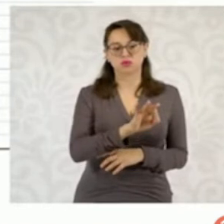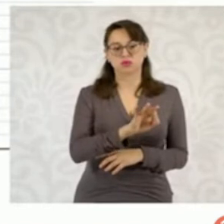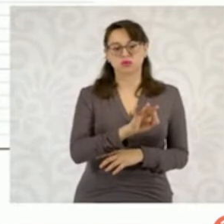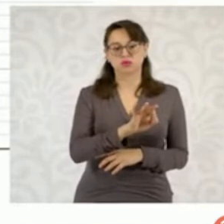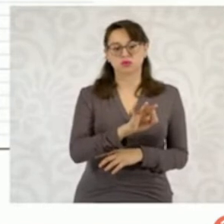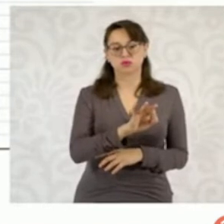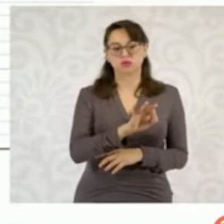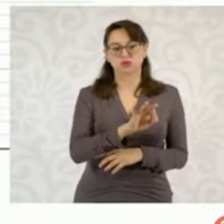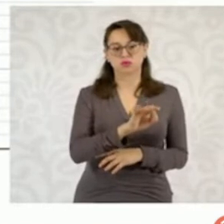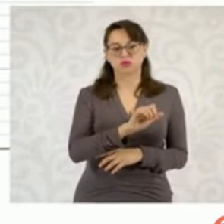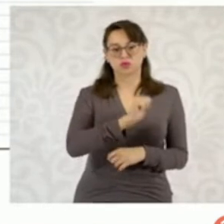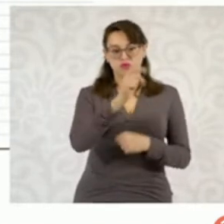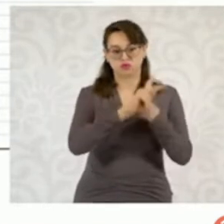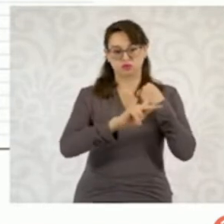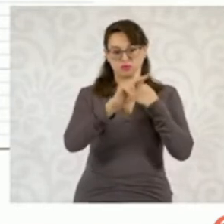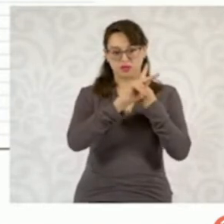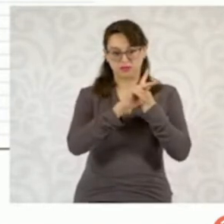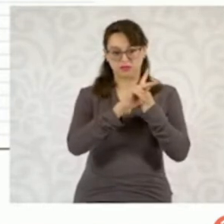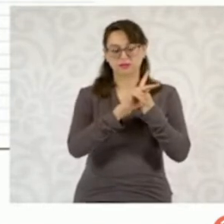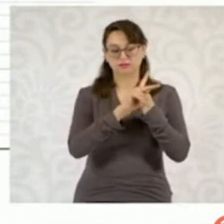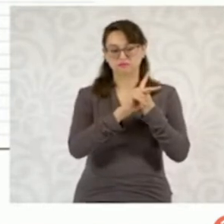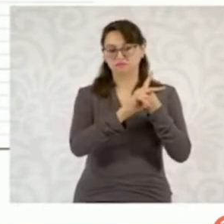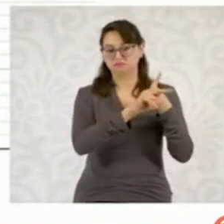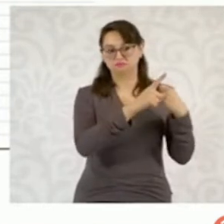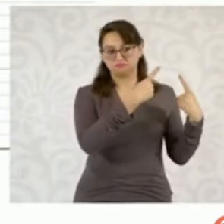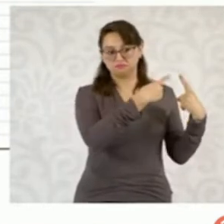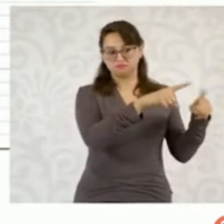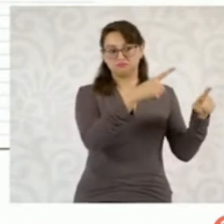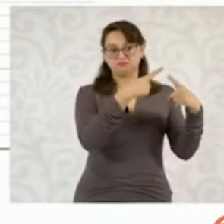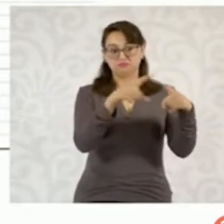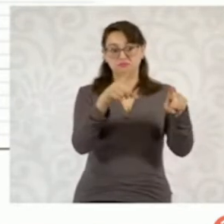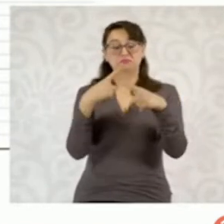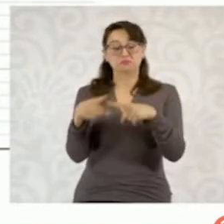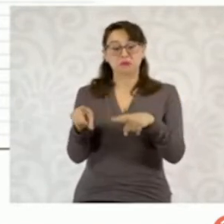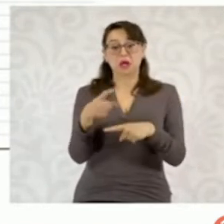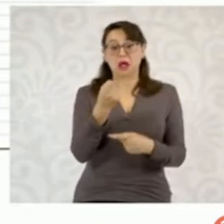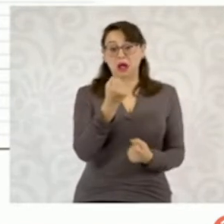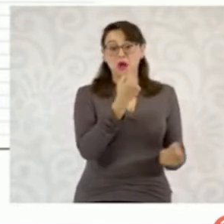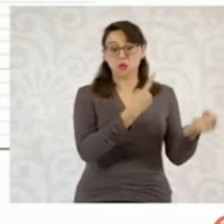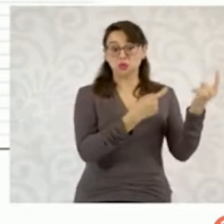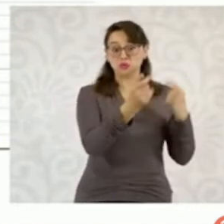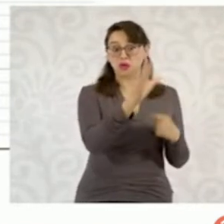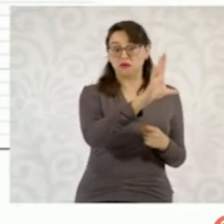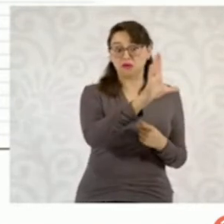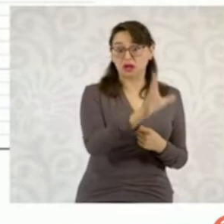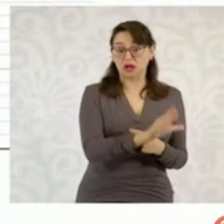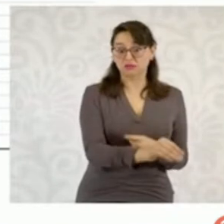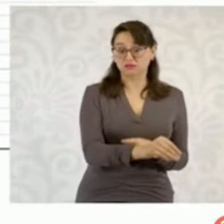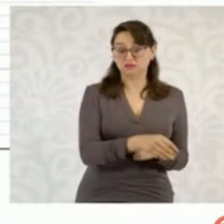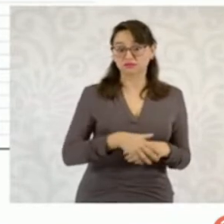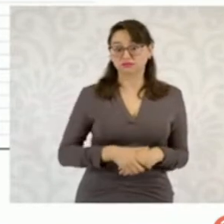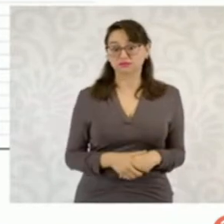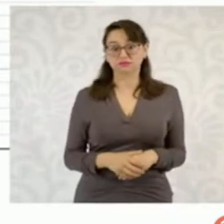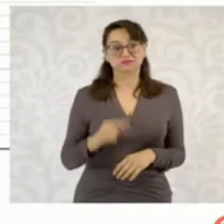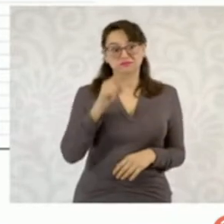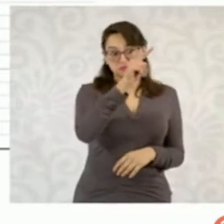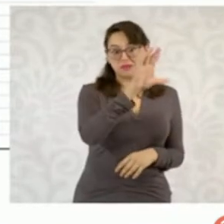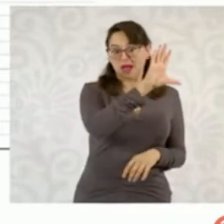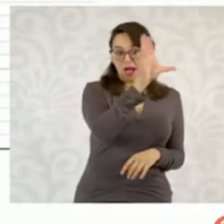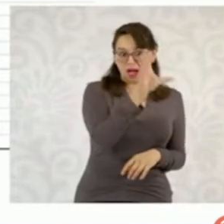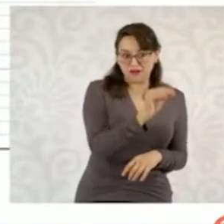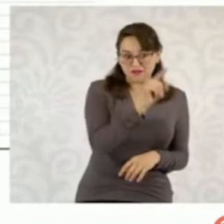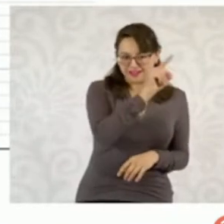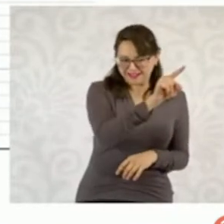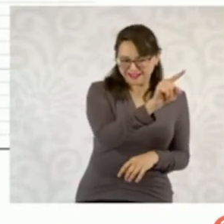6% son cuentas de otros países. Hay incluso del continente africano. Desde ahí están